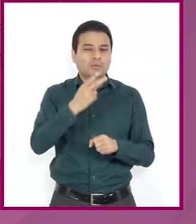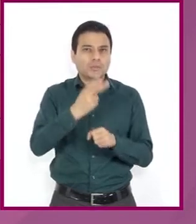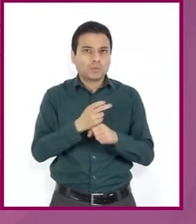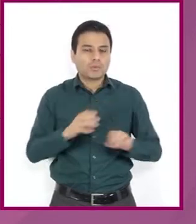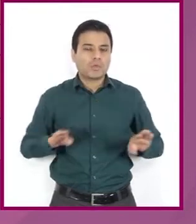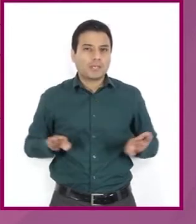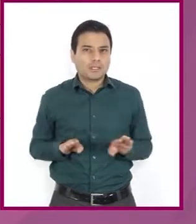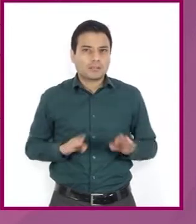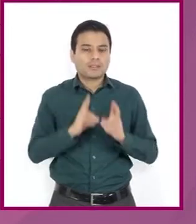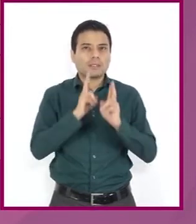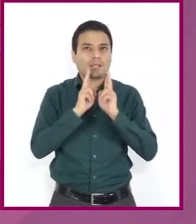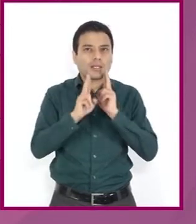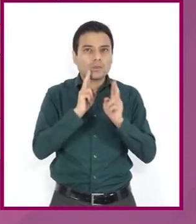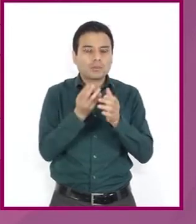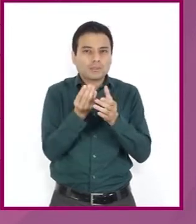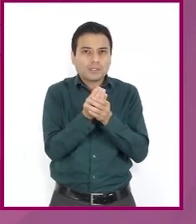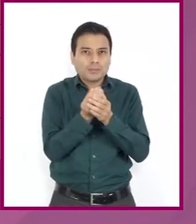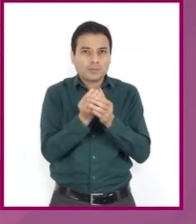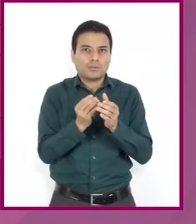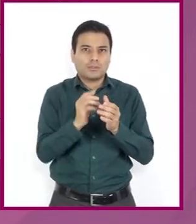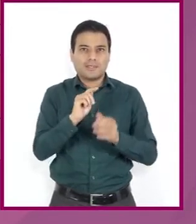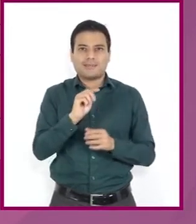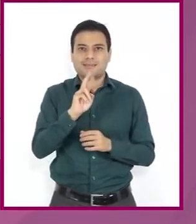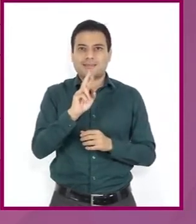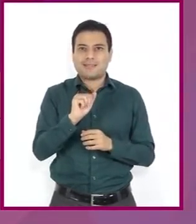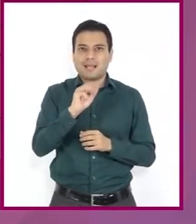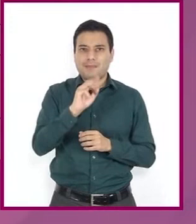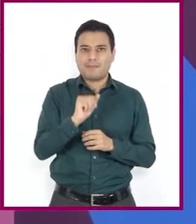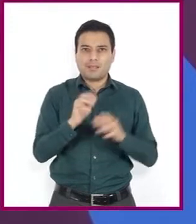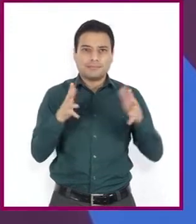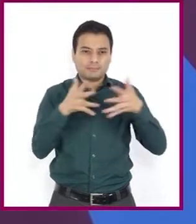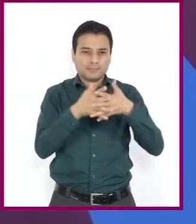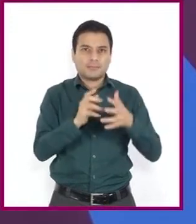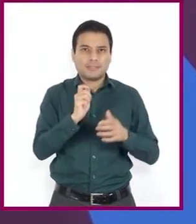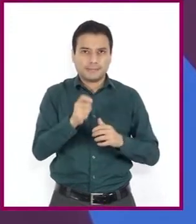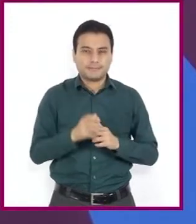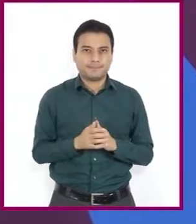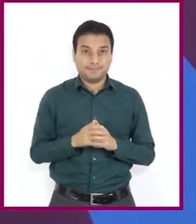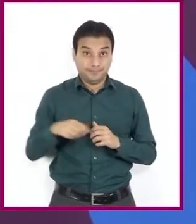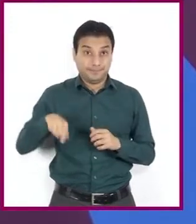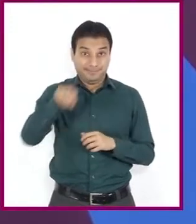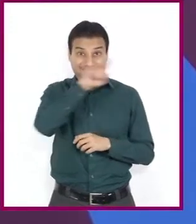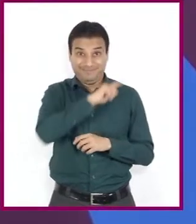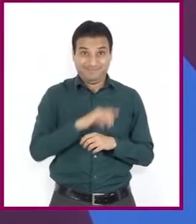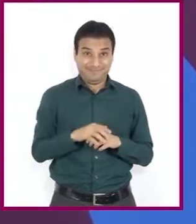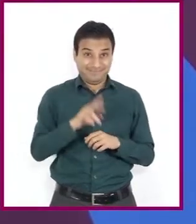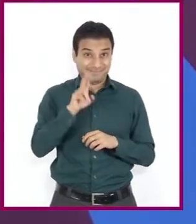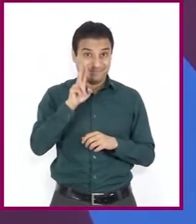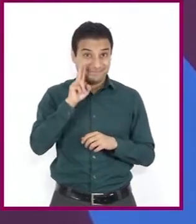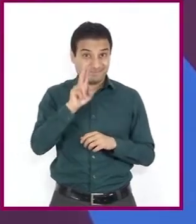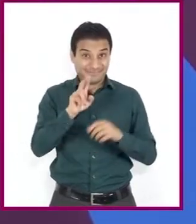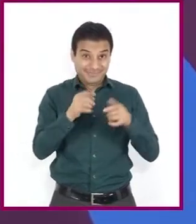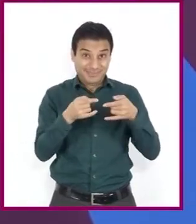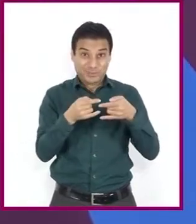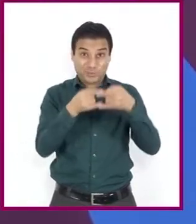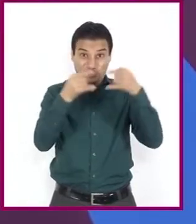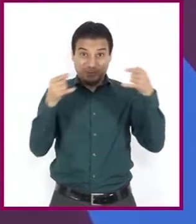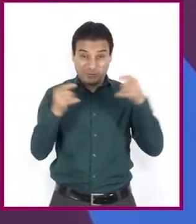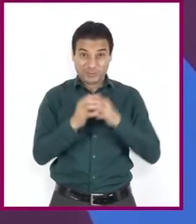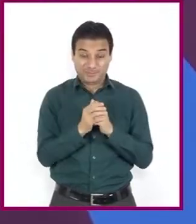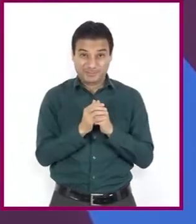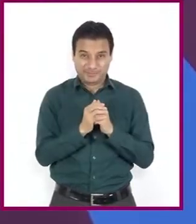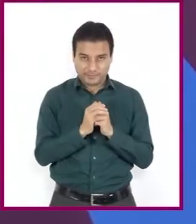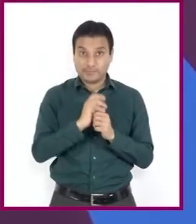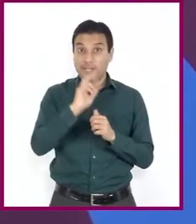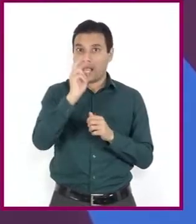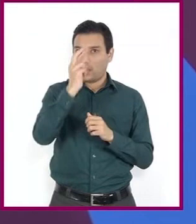de narrador y la trama. Espero que en casa, al momento de estar observando esta tabla,